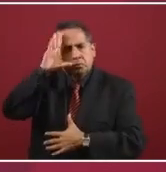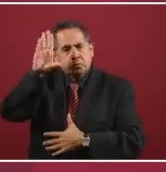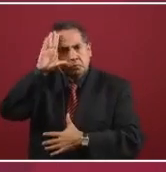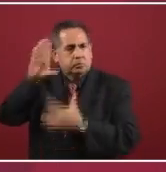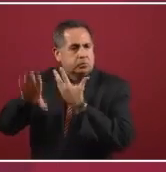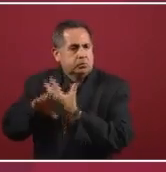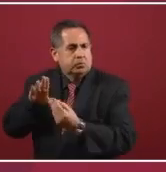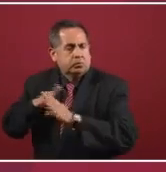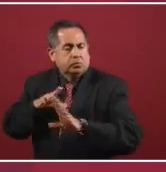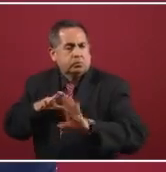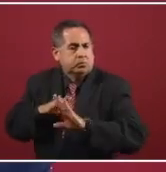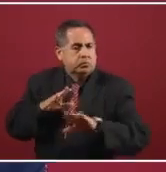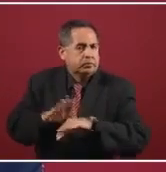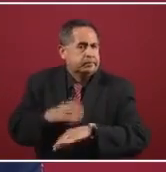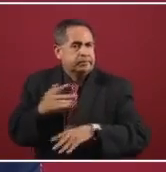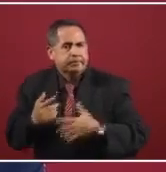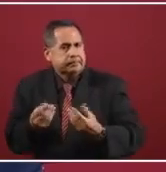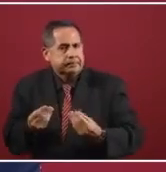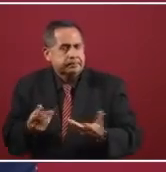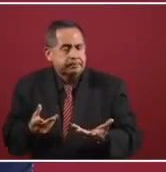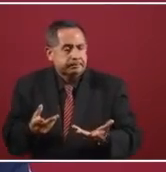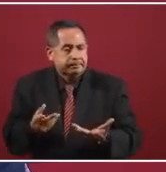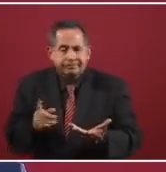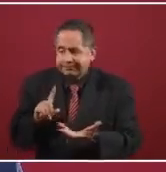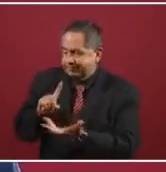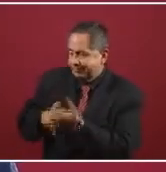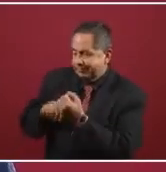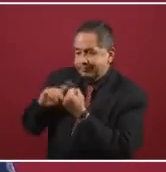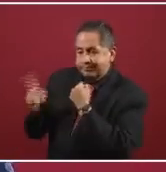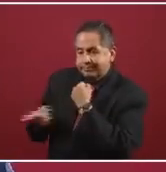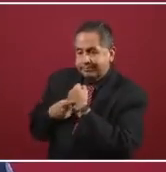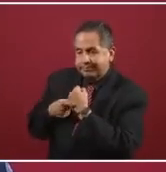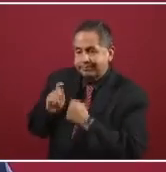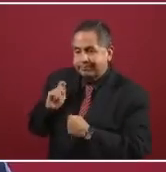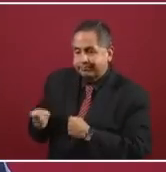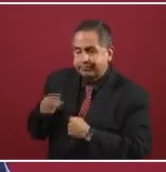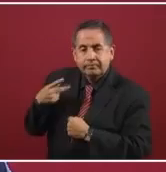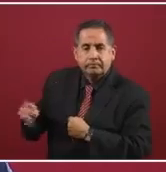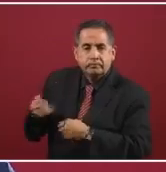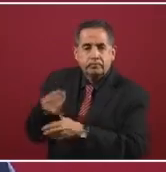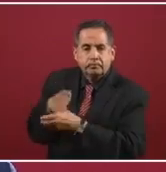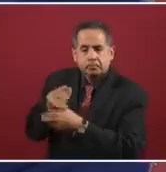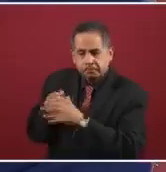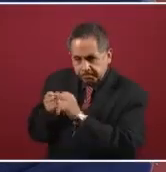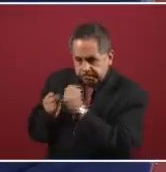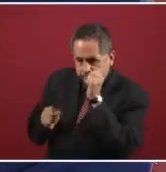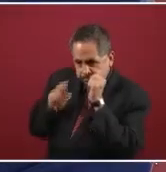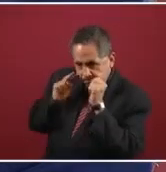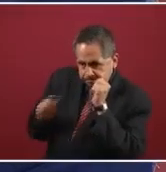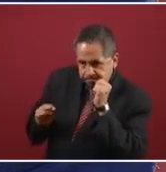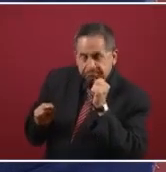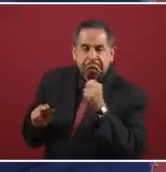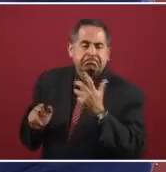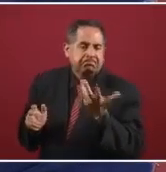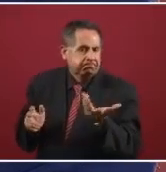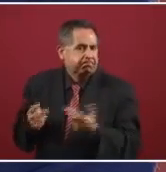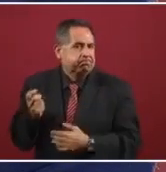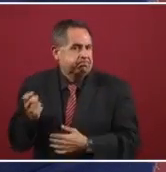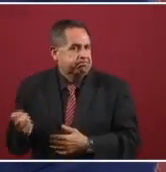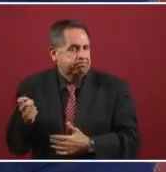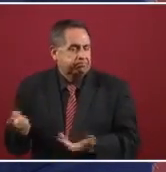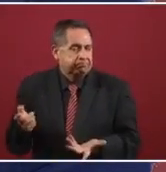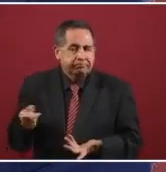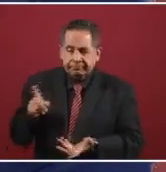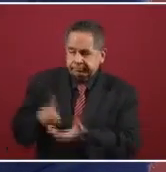flujo migratorio, hay que ver qué está pasando en los países de